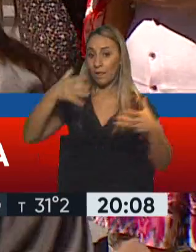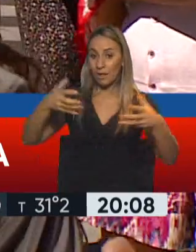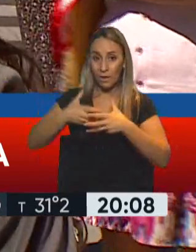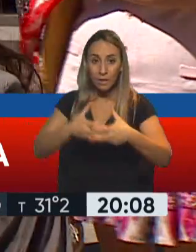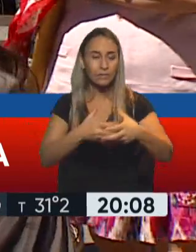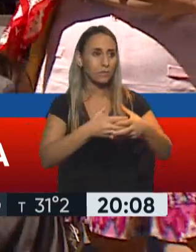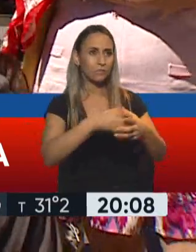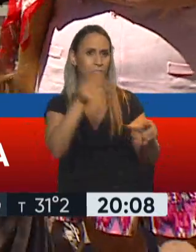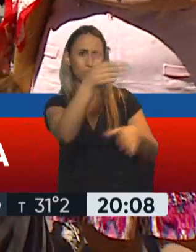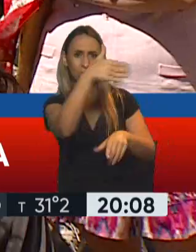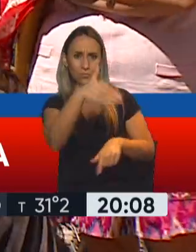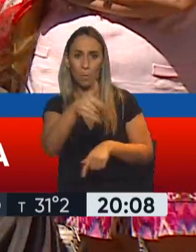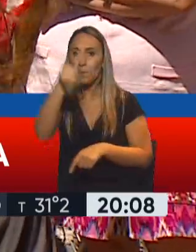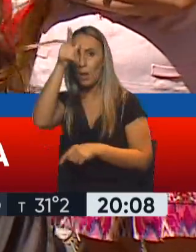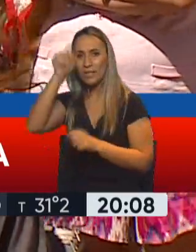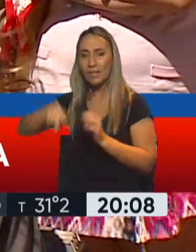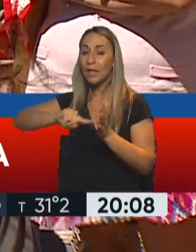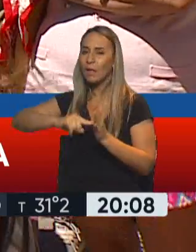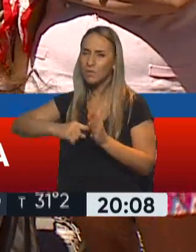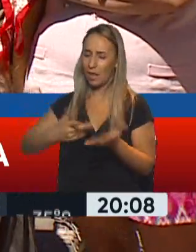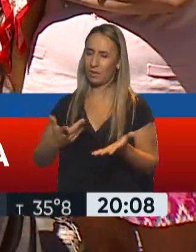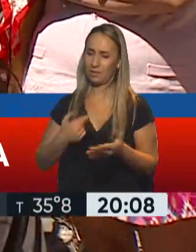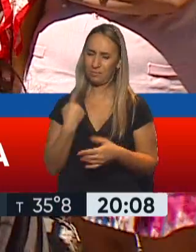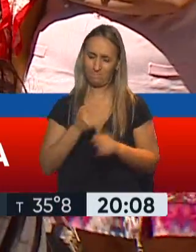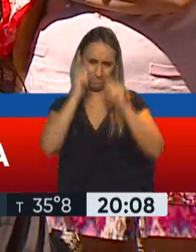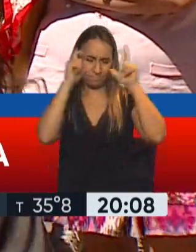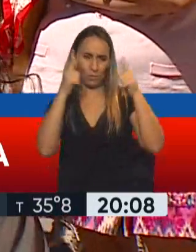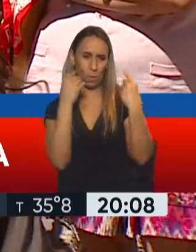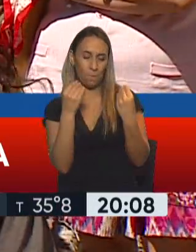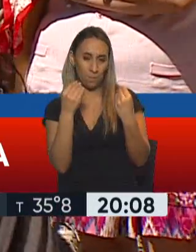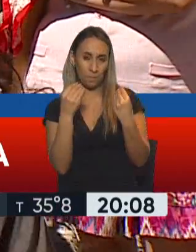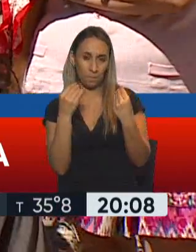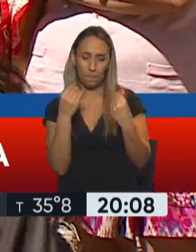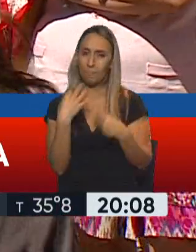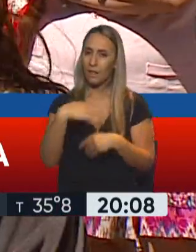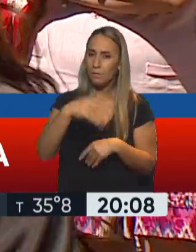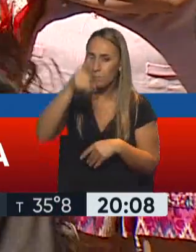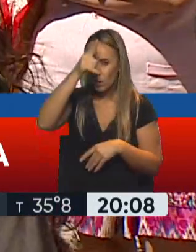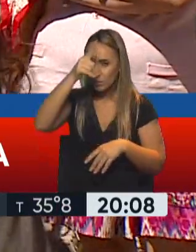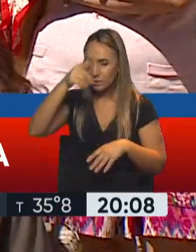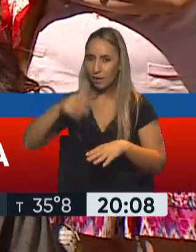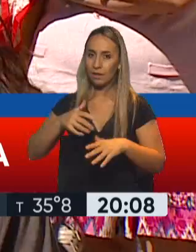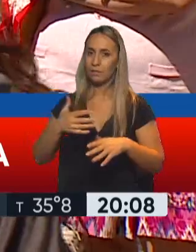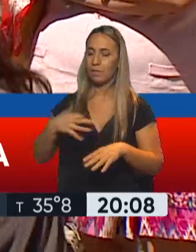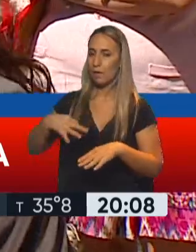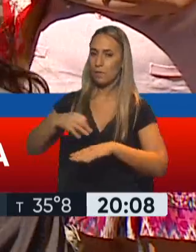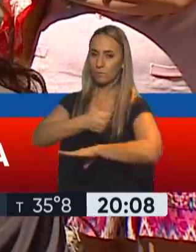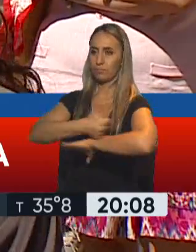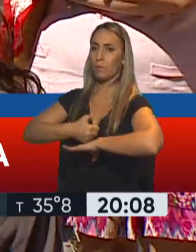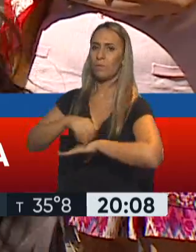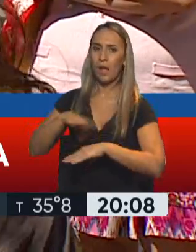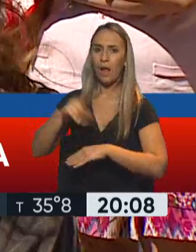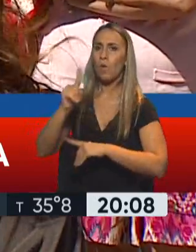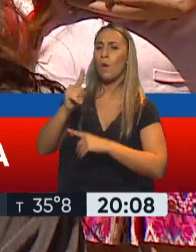de la ciudad o sea eso nos llama la atención hacia tuvieron que venir escoltados por si algún vecino les decía